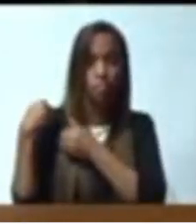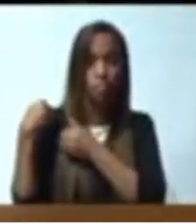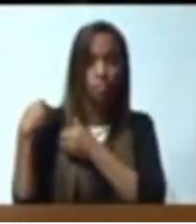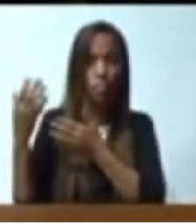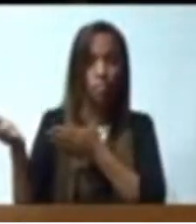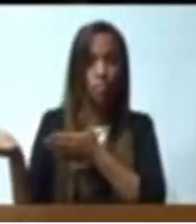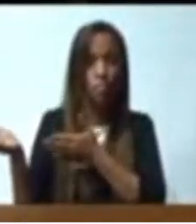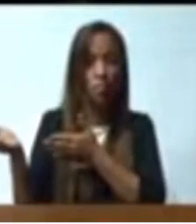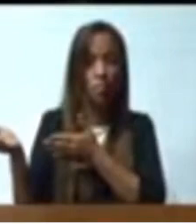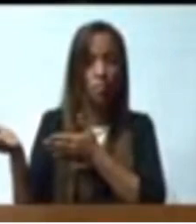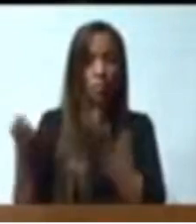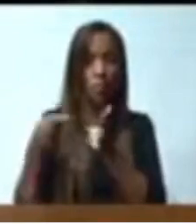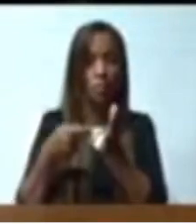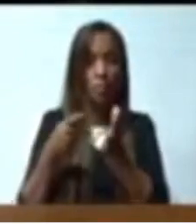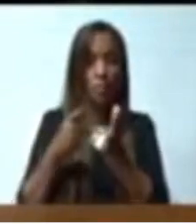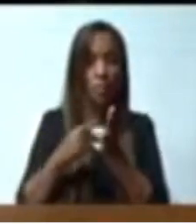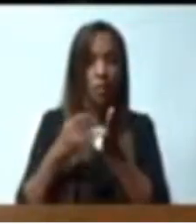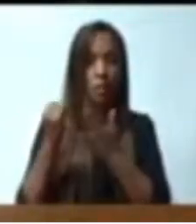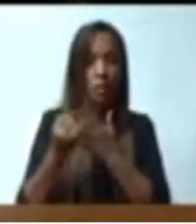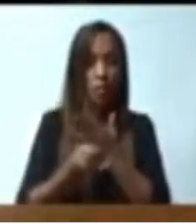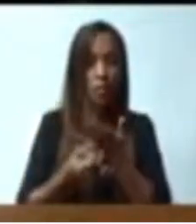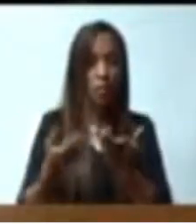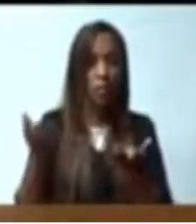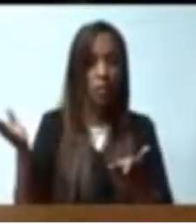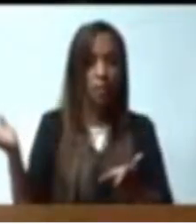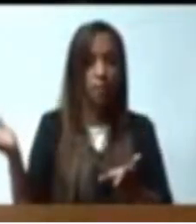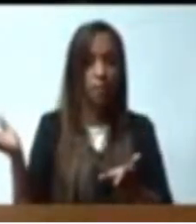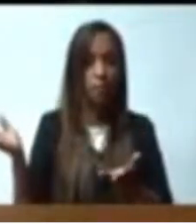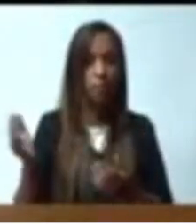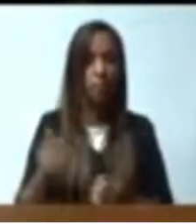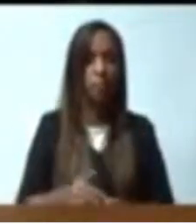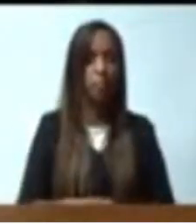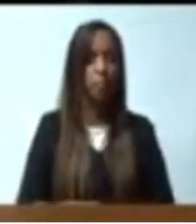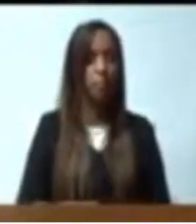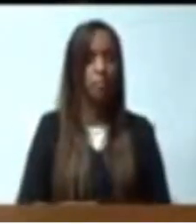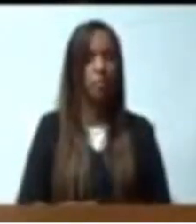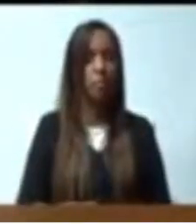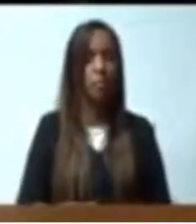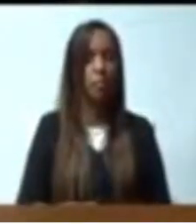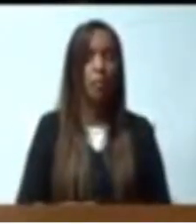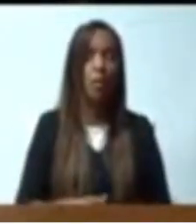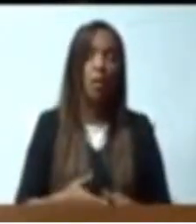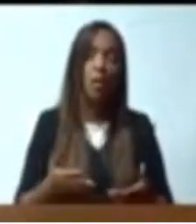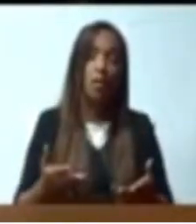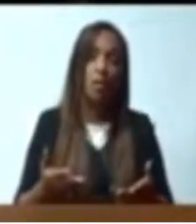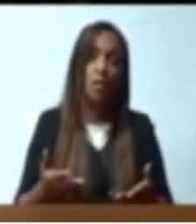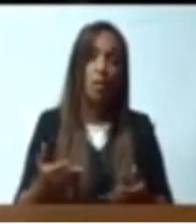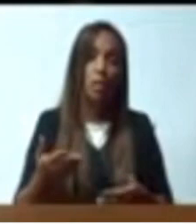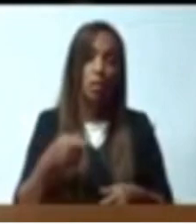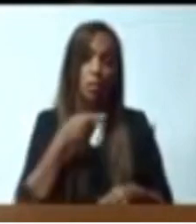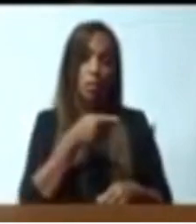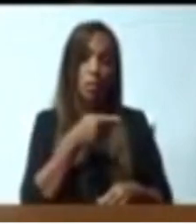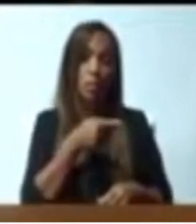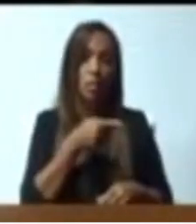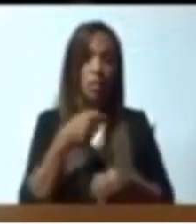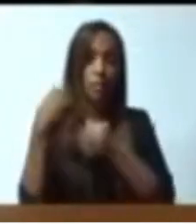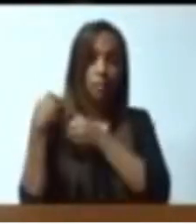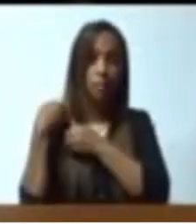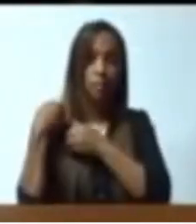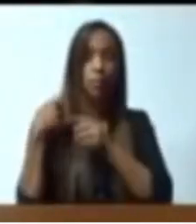proponente, como es un sanjuanero, nosotros quisimos tomar la palabra. Y es que